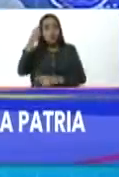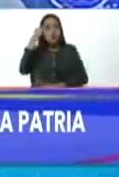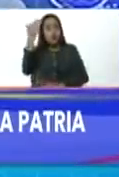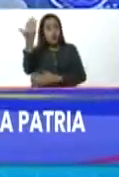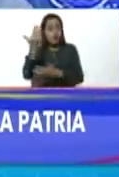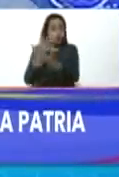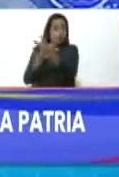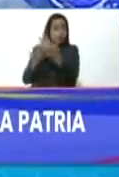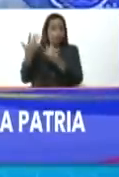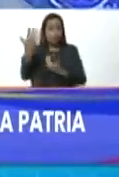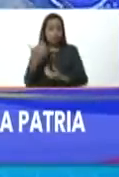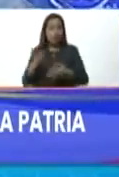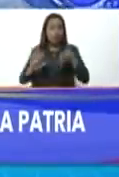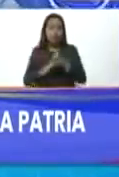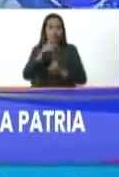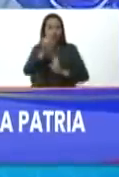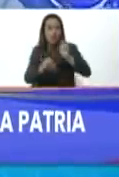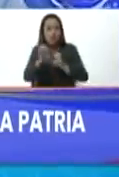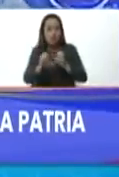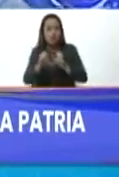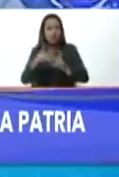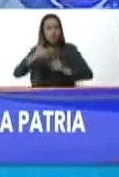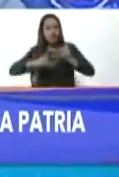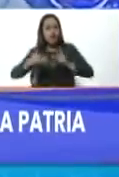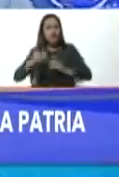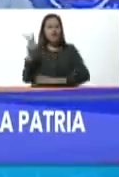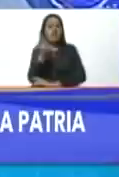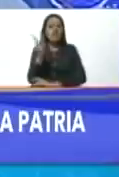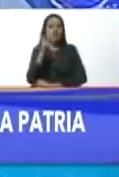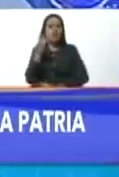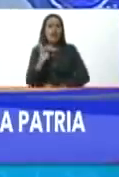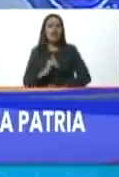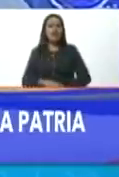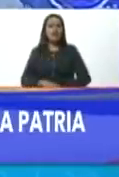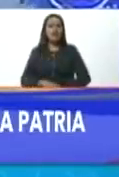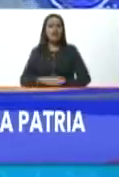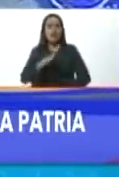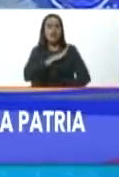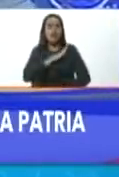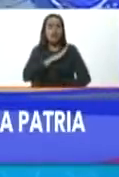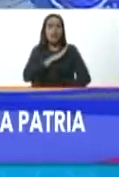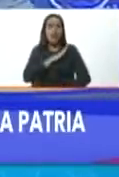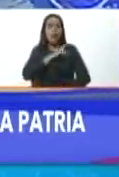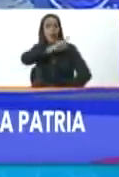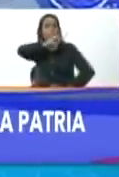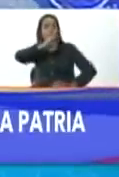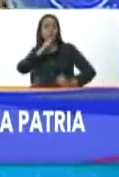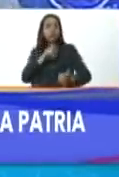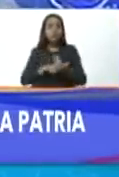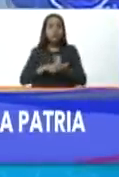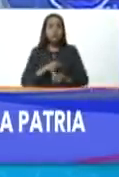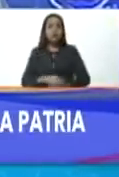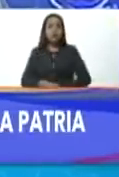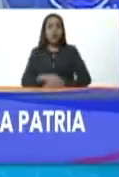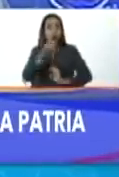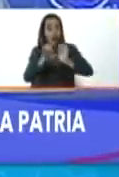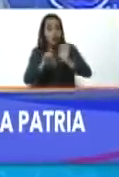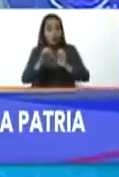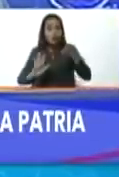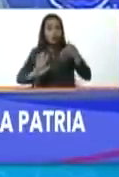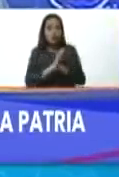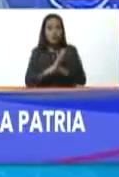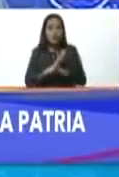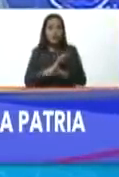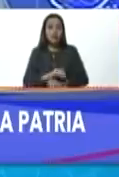miles de pruebas de diagnóstico para que Venezuela tenga suficiente pruebas de diagnóstico,